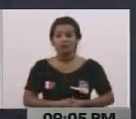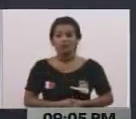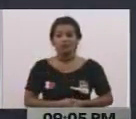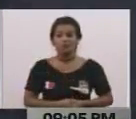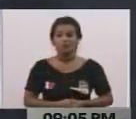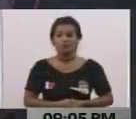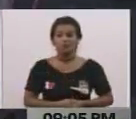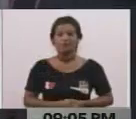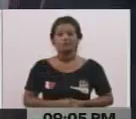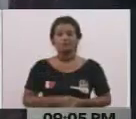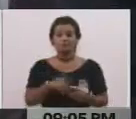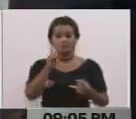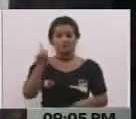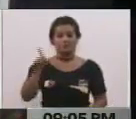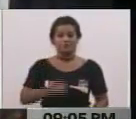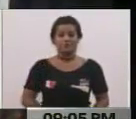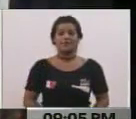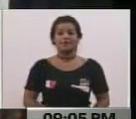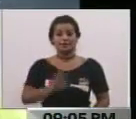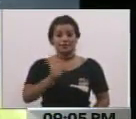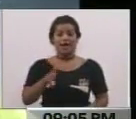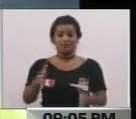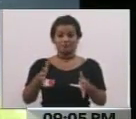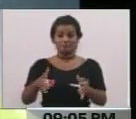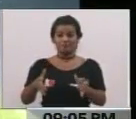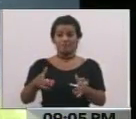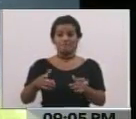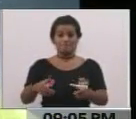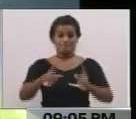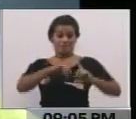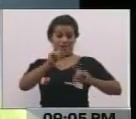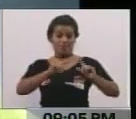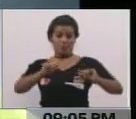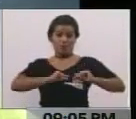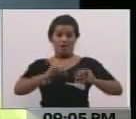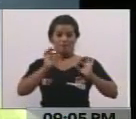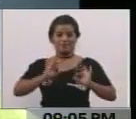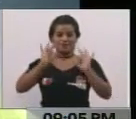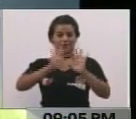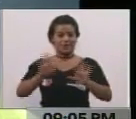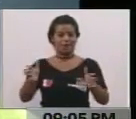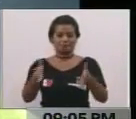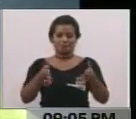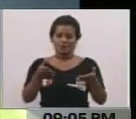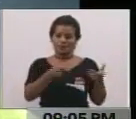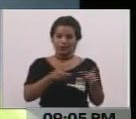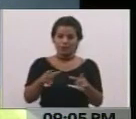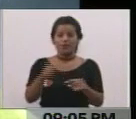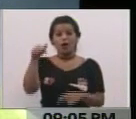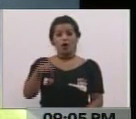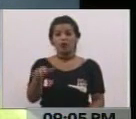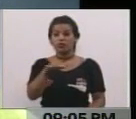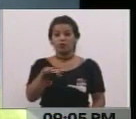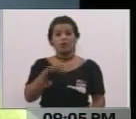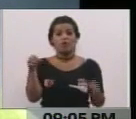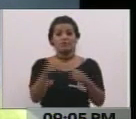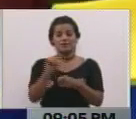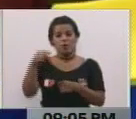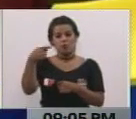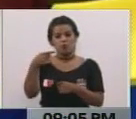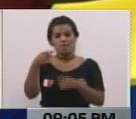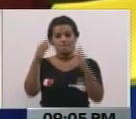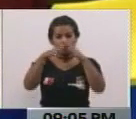Recibe la condecoración generalísimo Francisco de Miranda en su primera clase el día de hoy desde el despacho 1 del Palacio